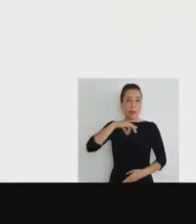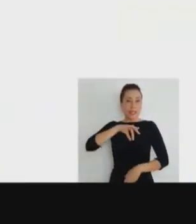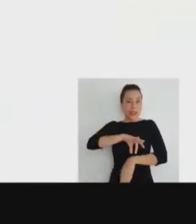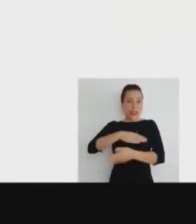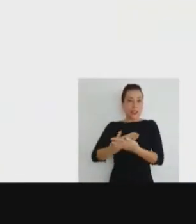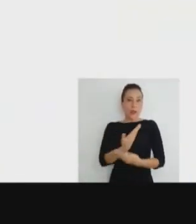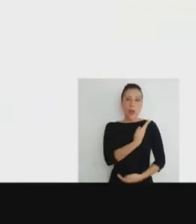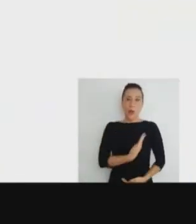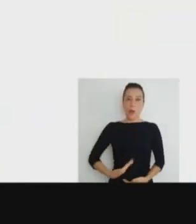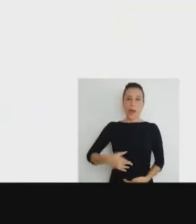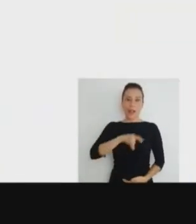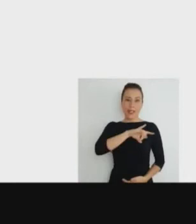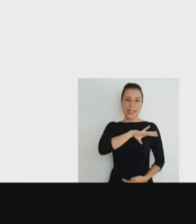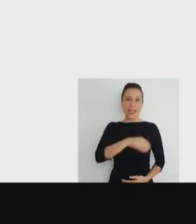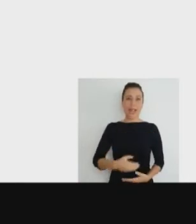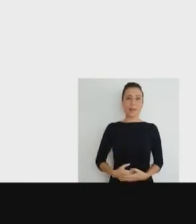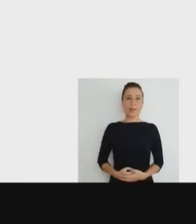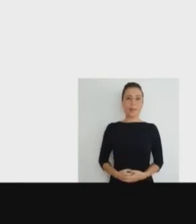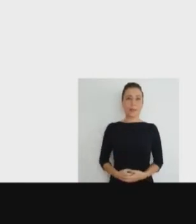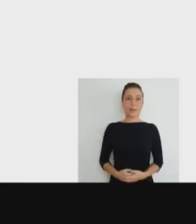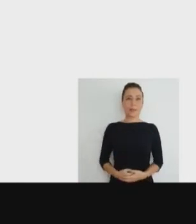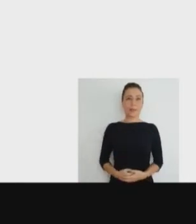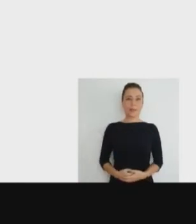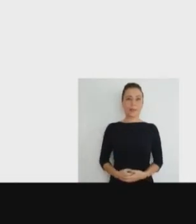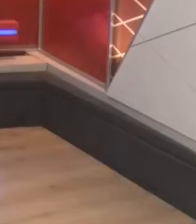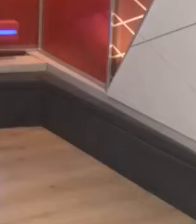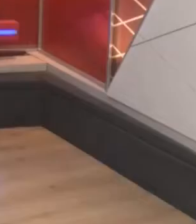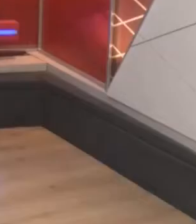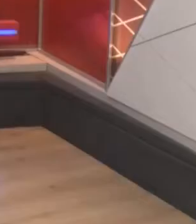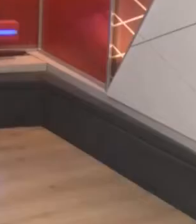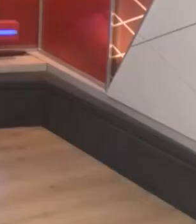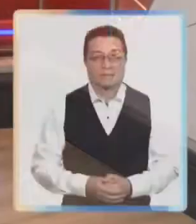Ministerio de Salud, Gobierno de Chile.